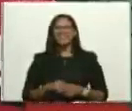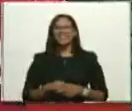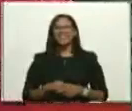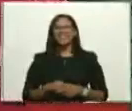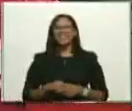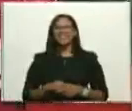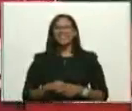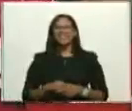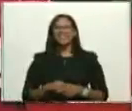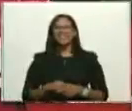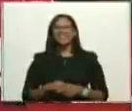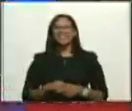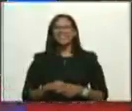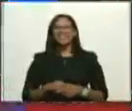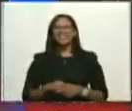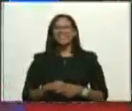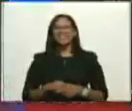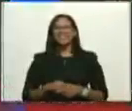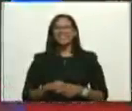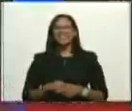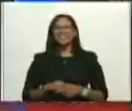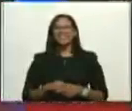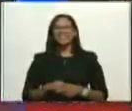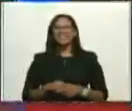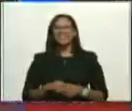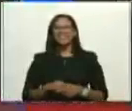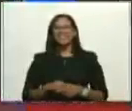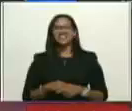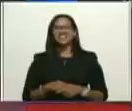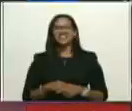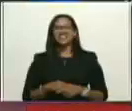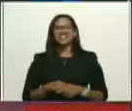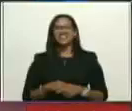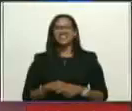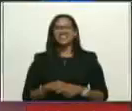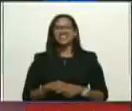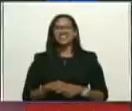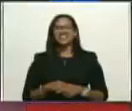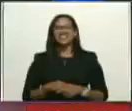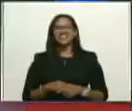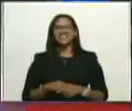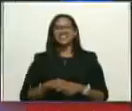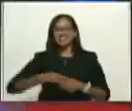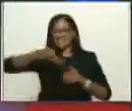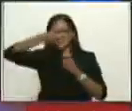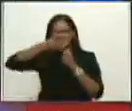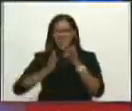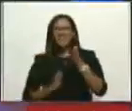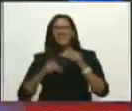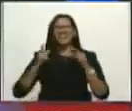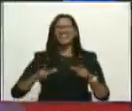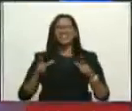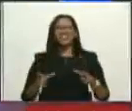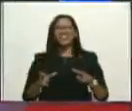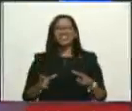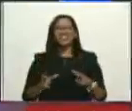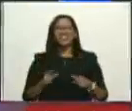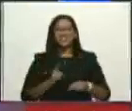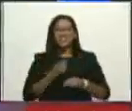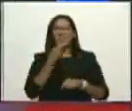Sí, sí. No, presidente, no, no, no. Que es de verdad, esto aquí nada más. No, esto también. ¿Le damos a la torta? Sí. ¿Buena